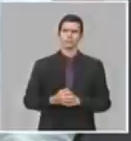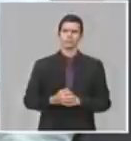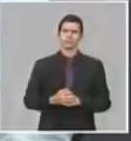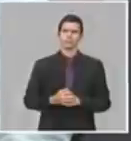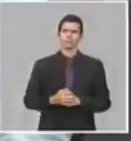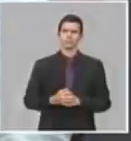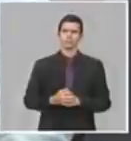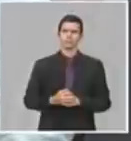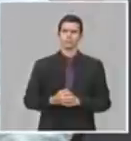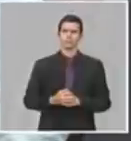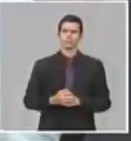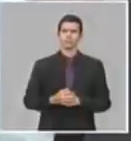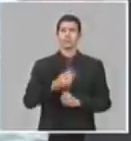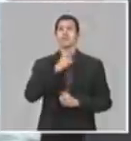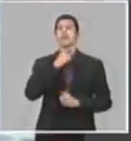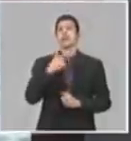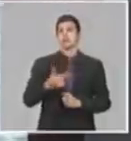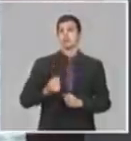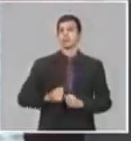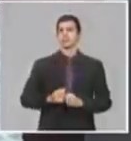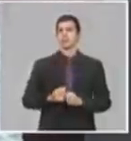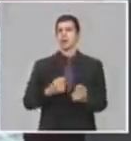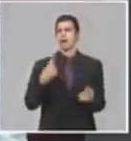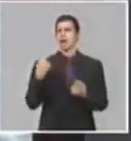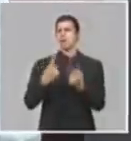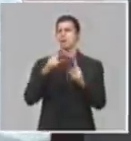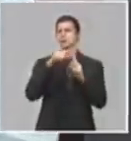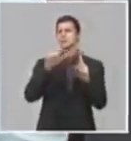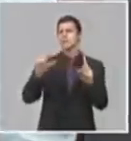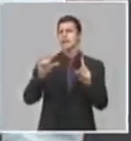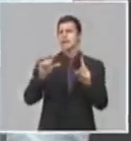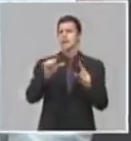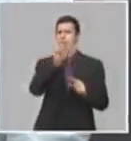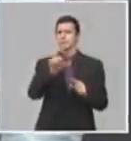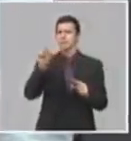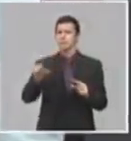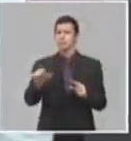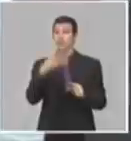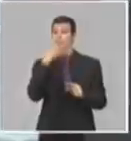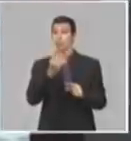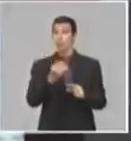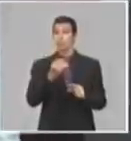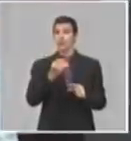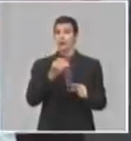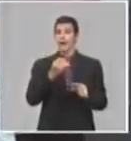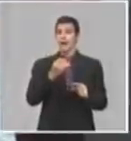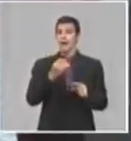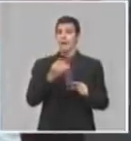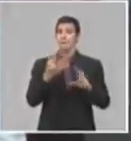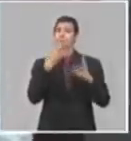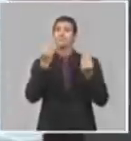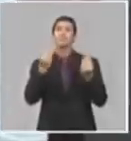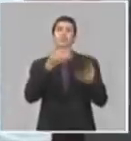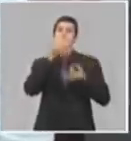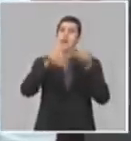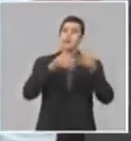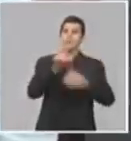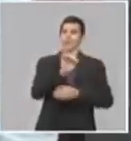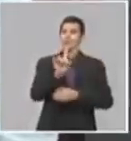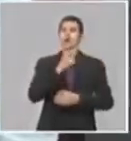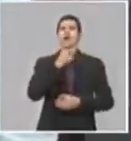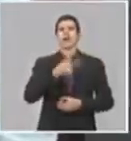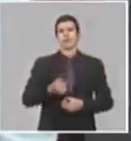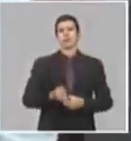asuntos sensibles como el matrimonio igualitario, el racismo, la violencia contra la mujer o el maltrato